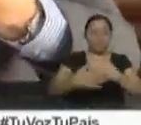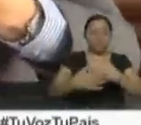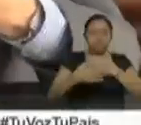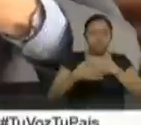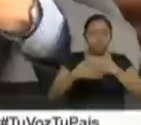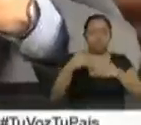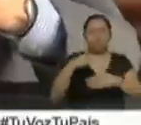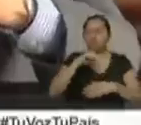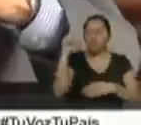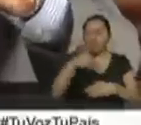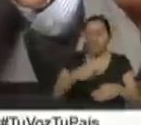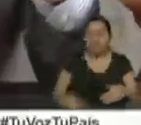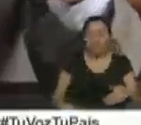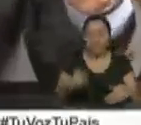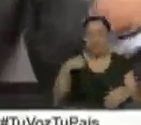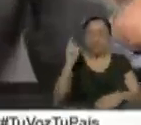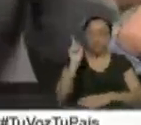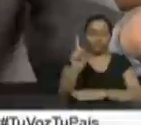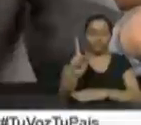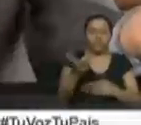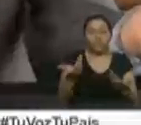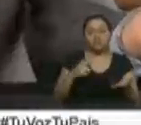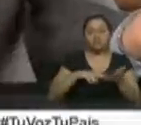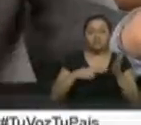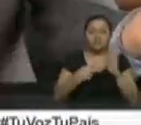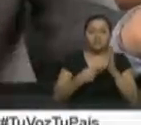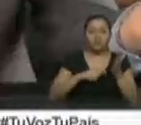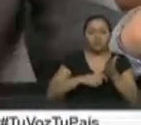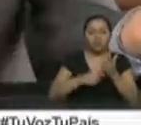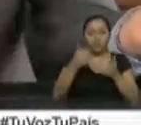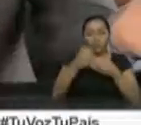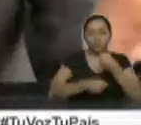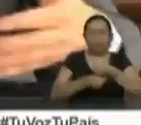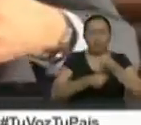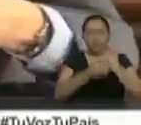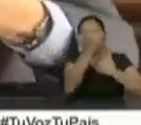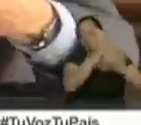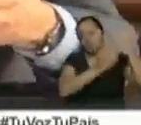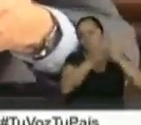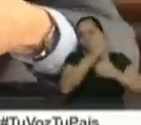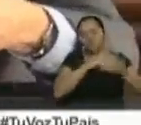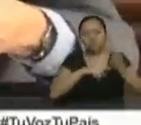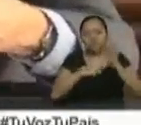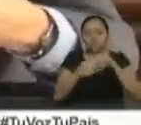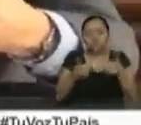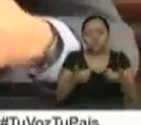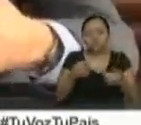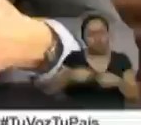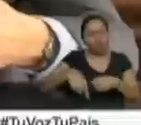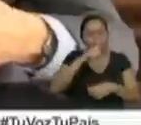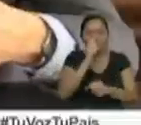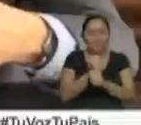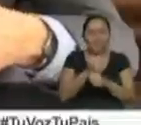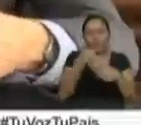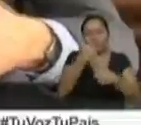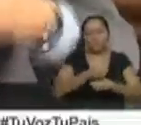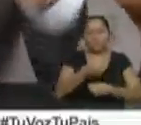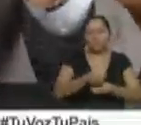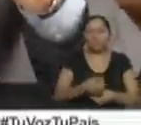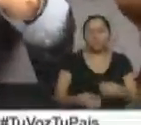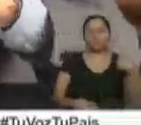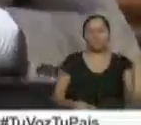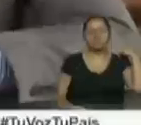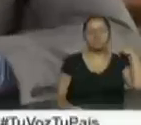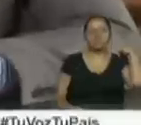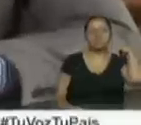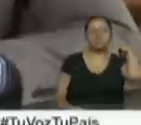en cuenta, es porque el gran funcionamiento que tiene esta institución a través de sus funcionarios, que son realmente los que